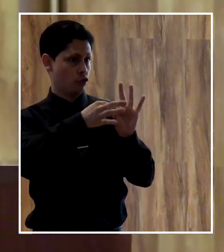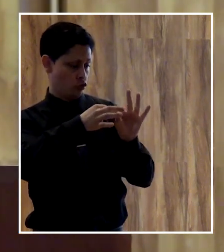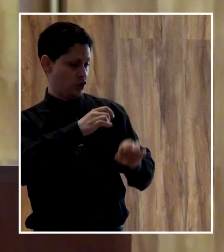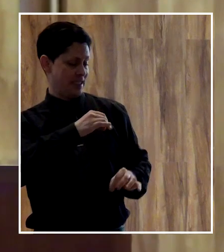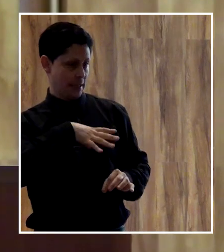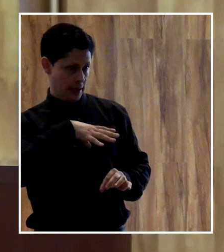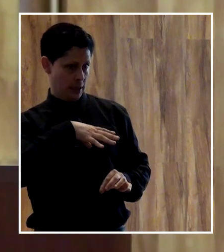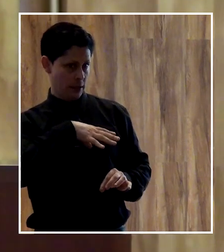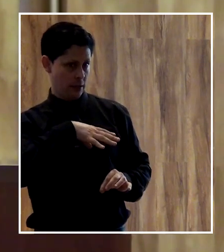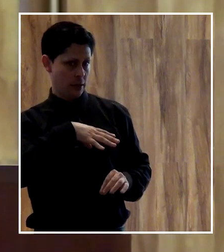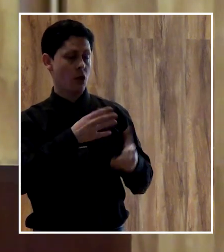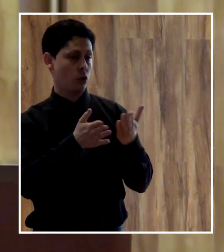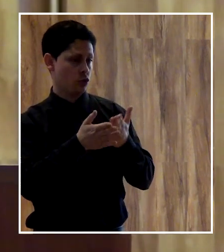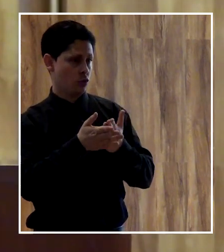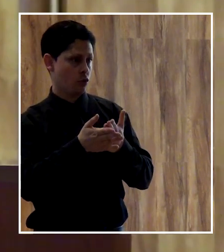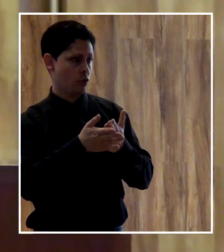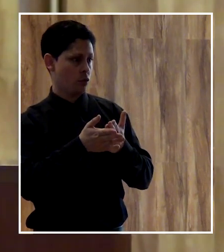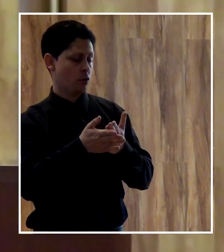ella,